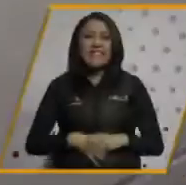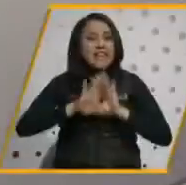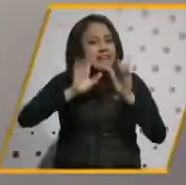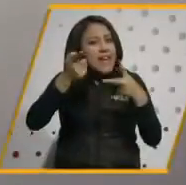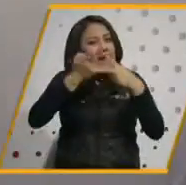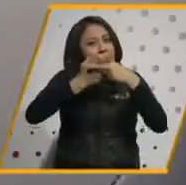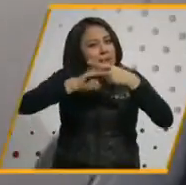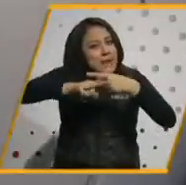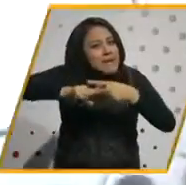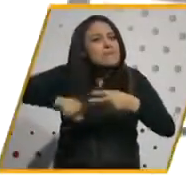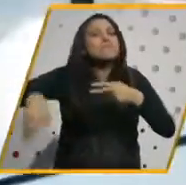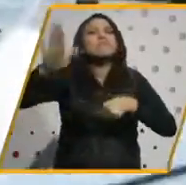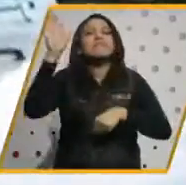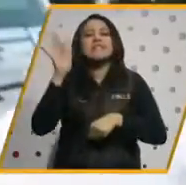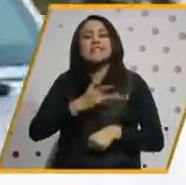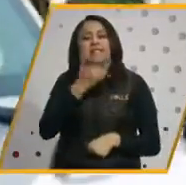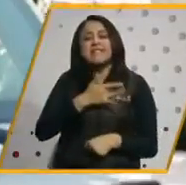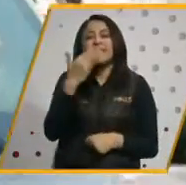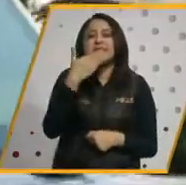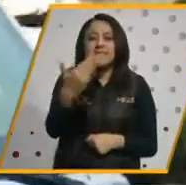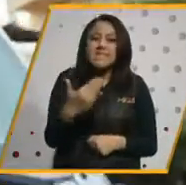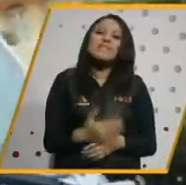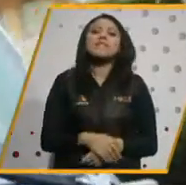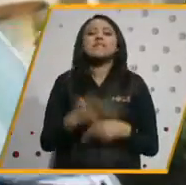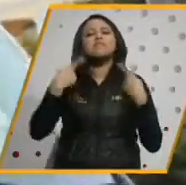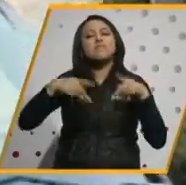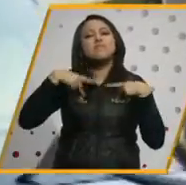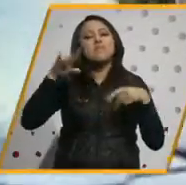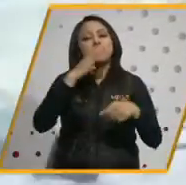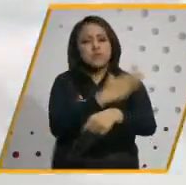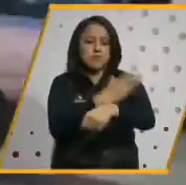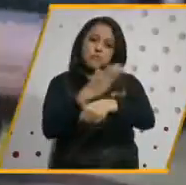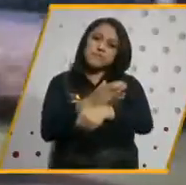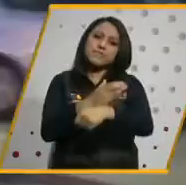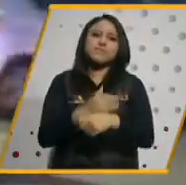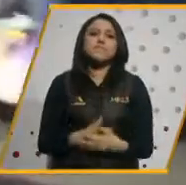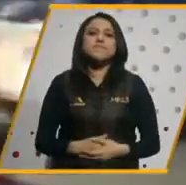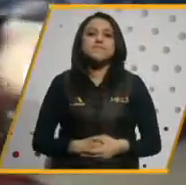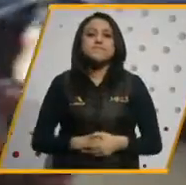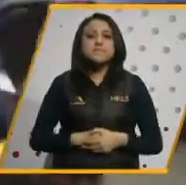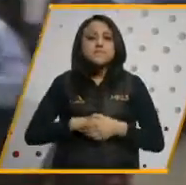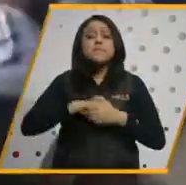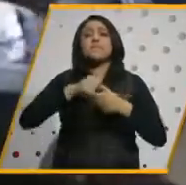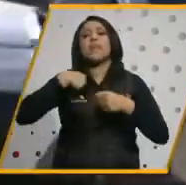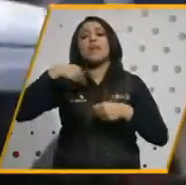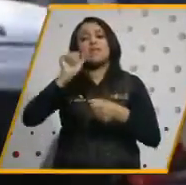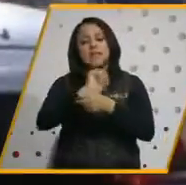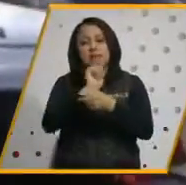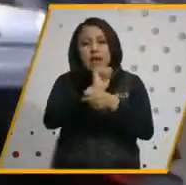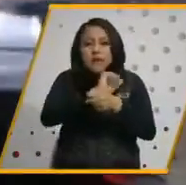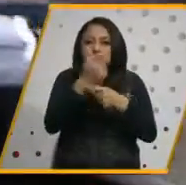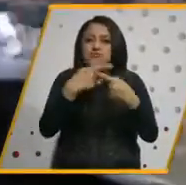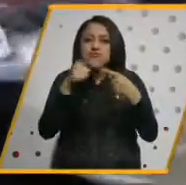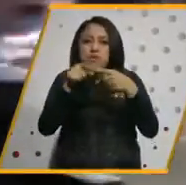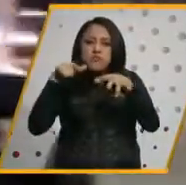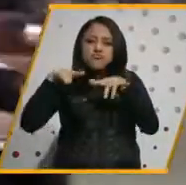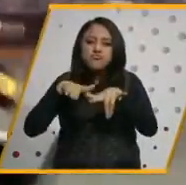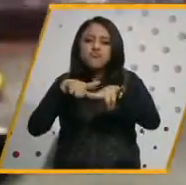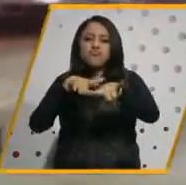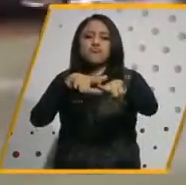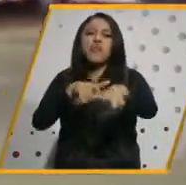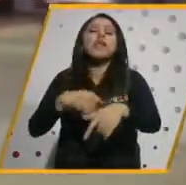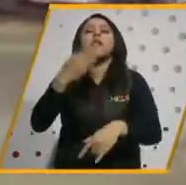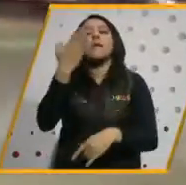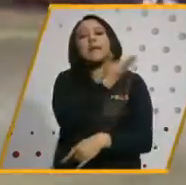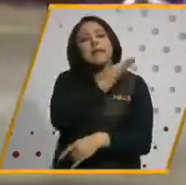motores encendidos y la mejor actitud fue como nos acompañó el club Attraction 4x4 en una rodada en apoyo al juguetón. El presidente del club nos